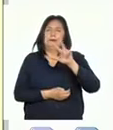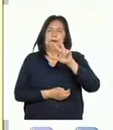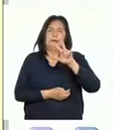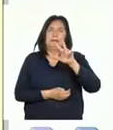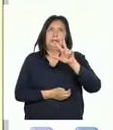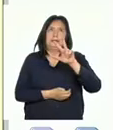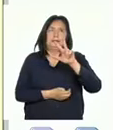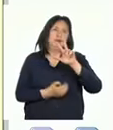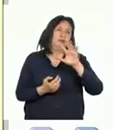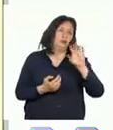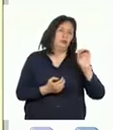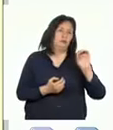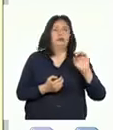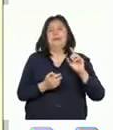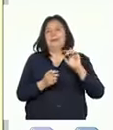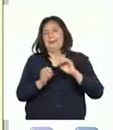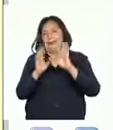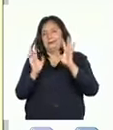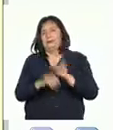7.300 días.